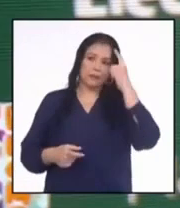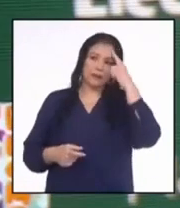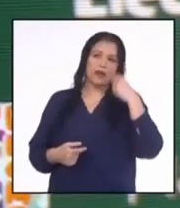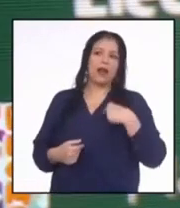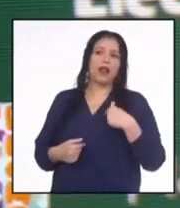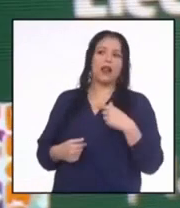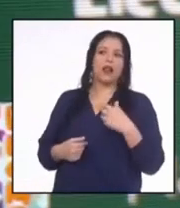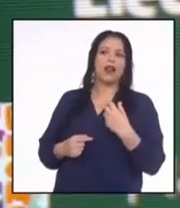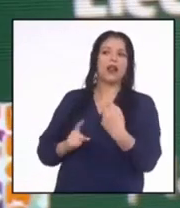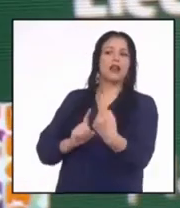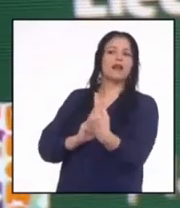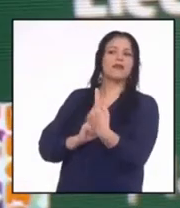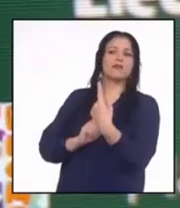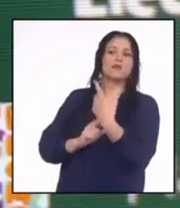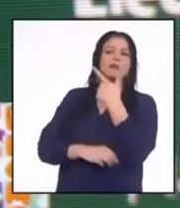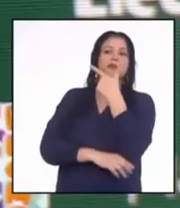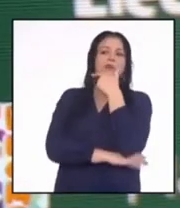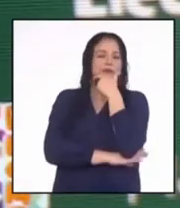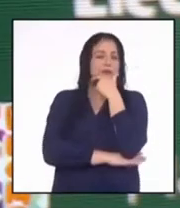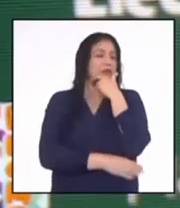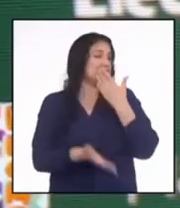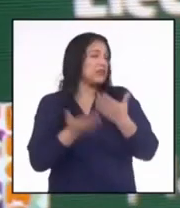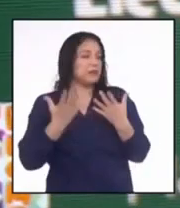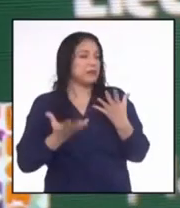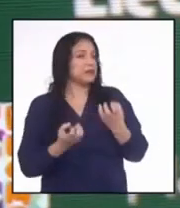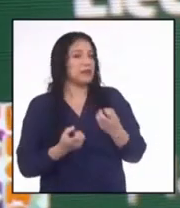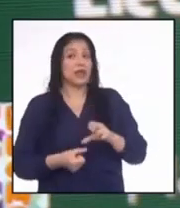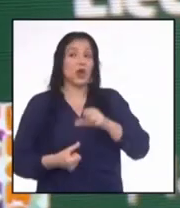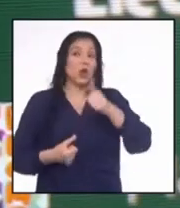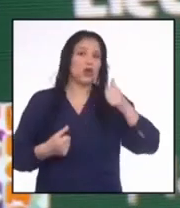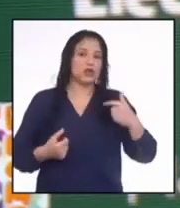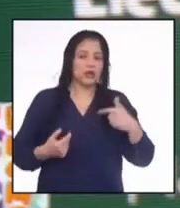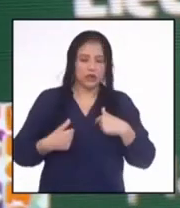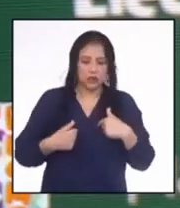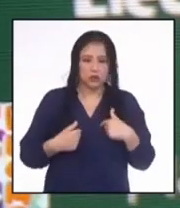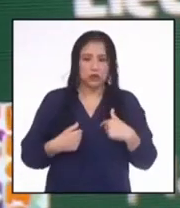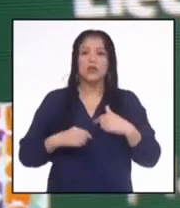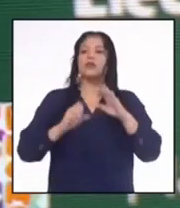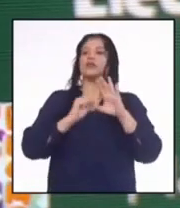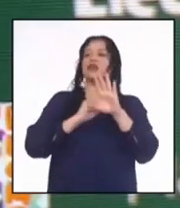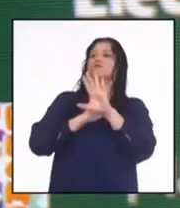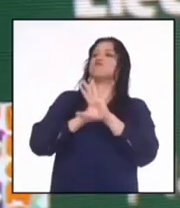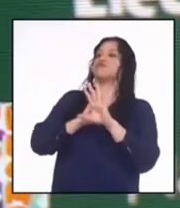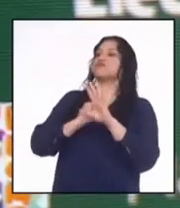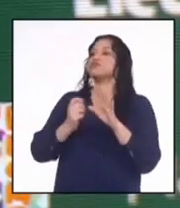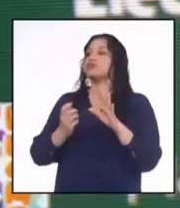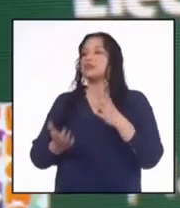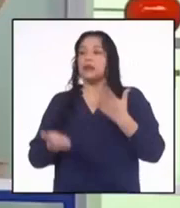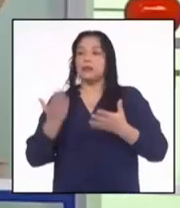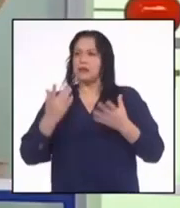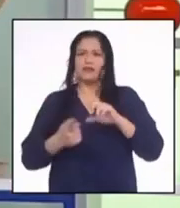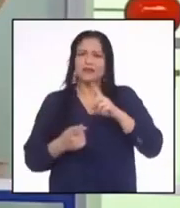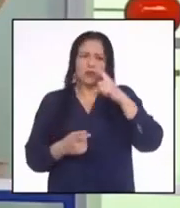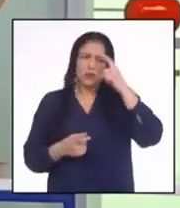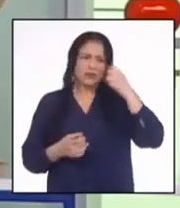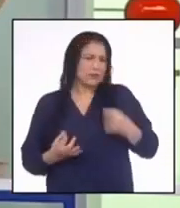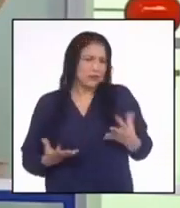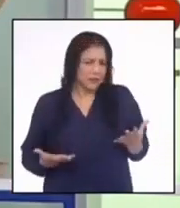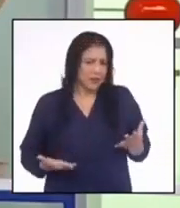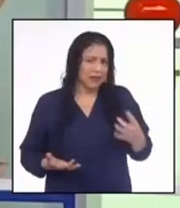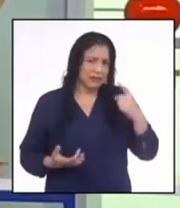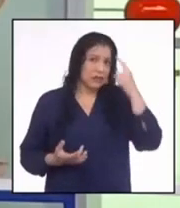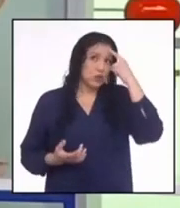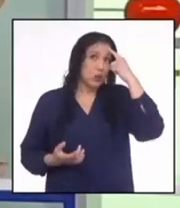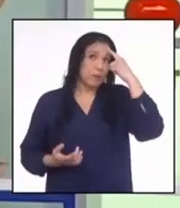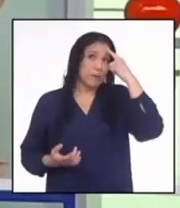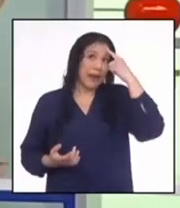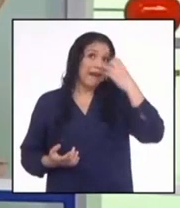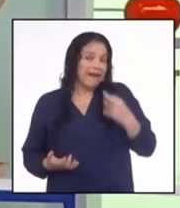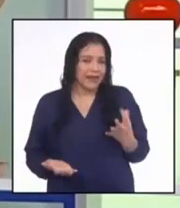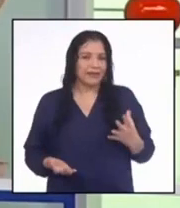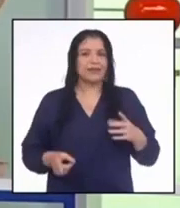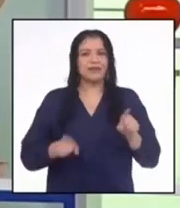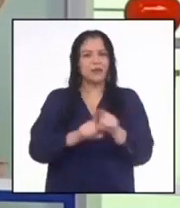una cosa, pero en realidad quieren otra y te preparas para defenderte basado en algo subjetivo. Es como los vecinos de Camila, que